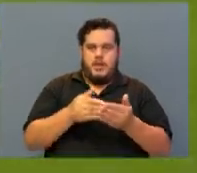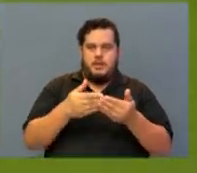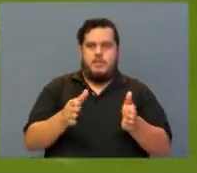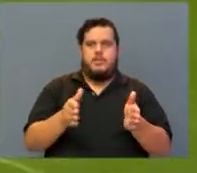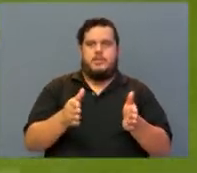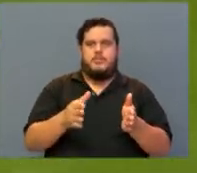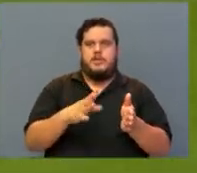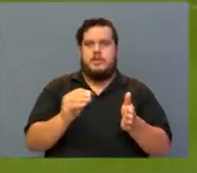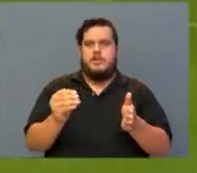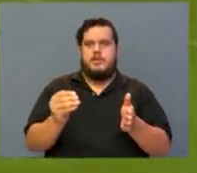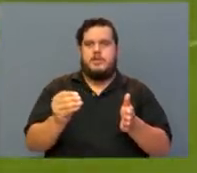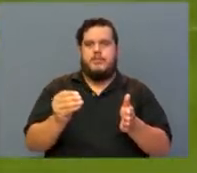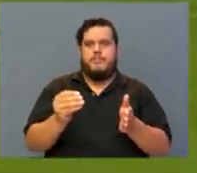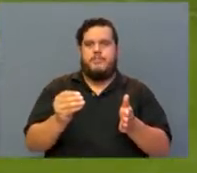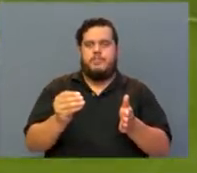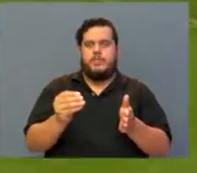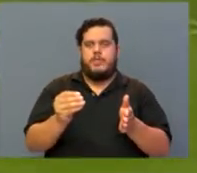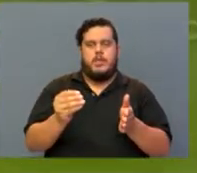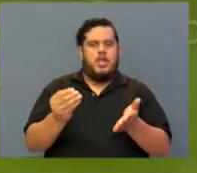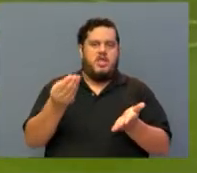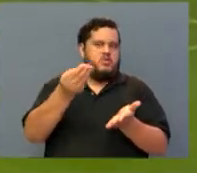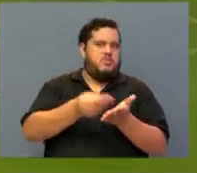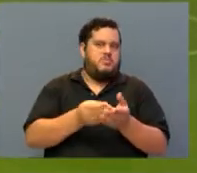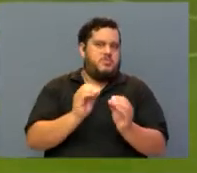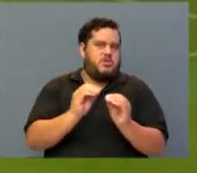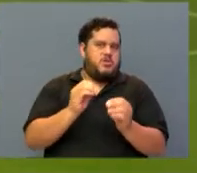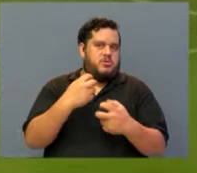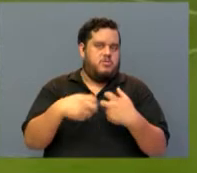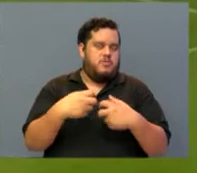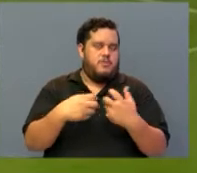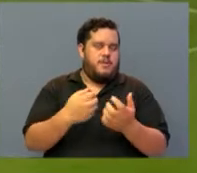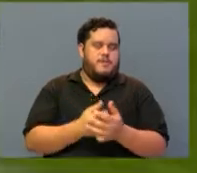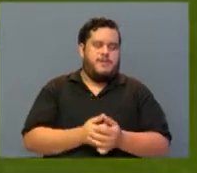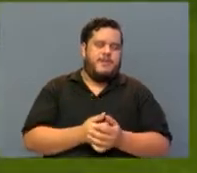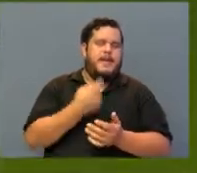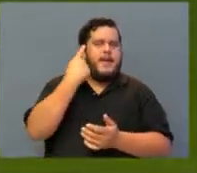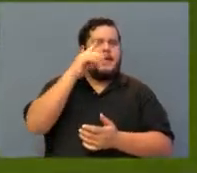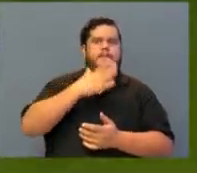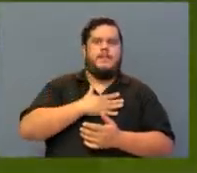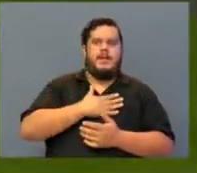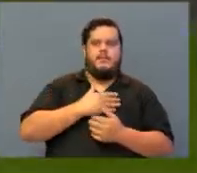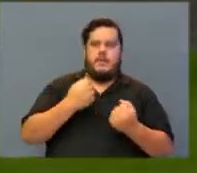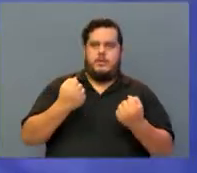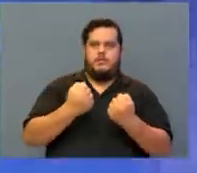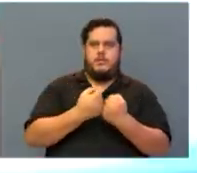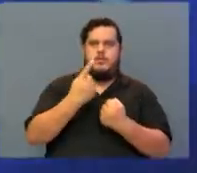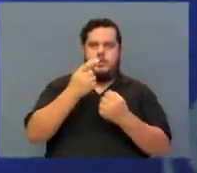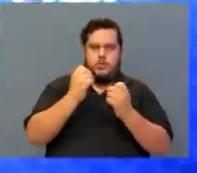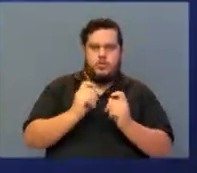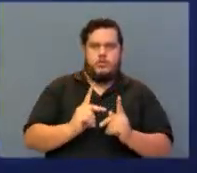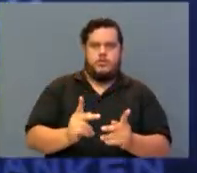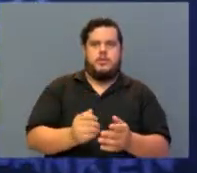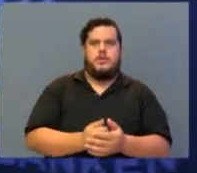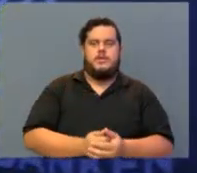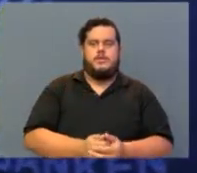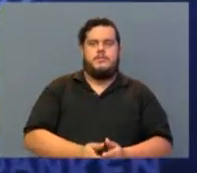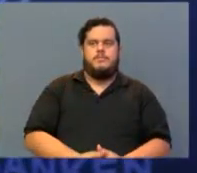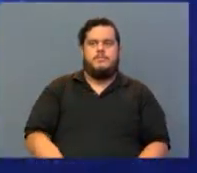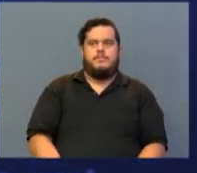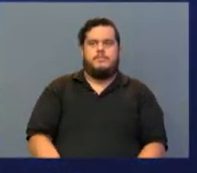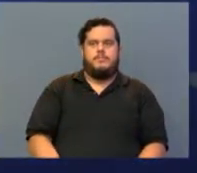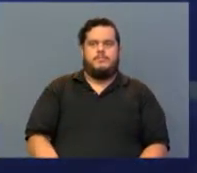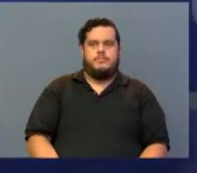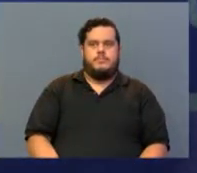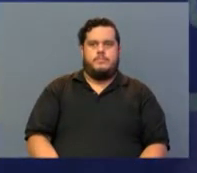las puertas y no me pusieron ninguna traba. Obviamente, para mí era un reto, era una oportunidad.